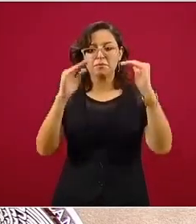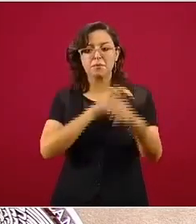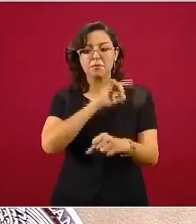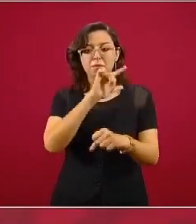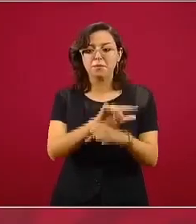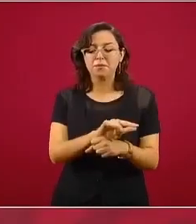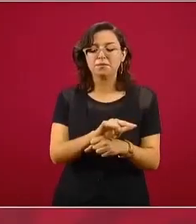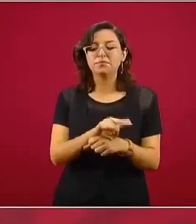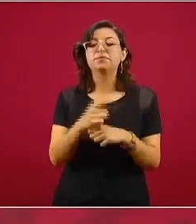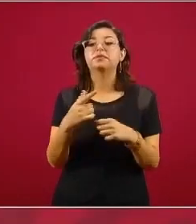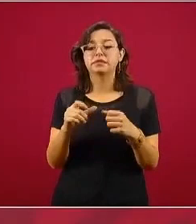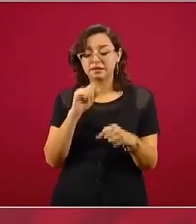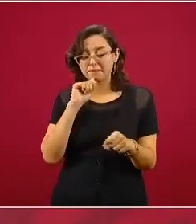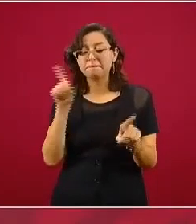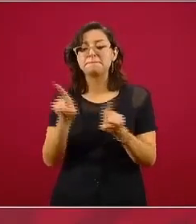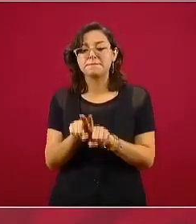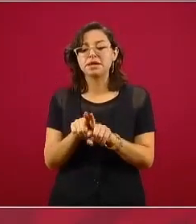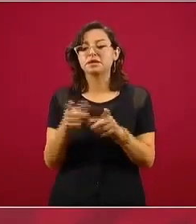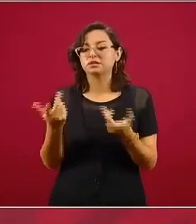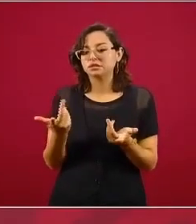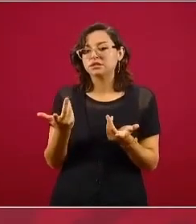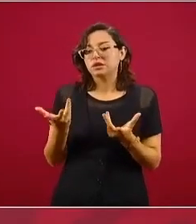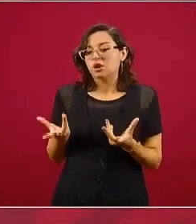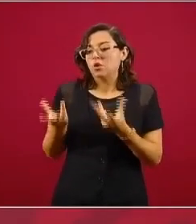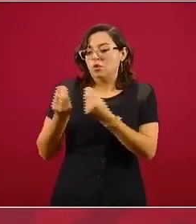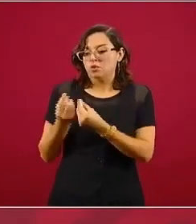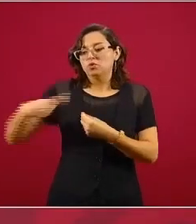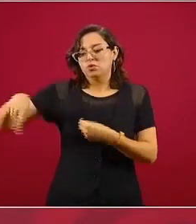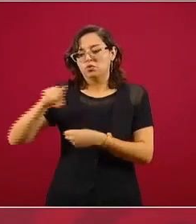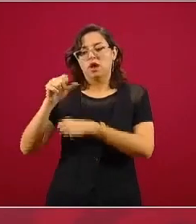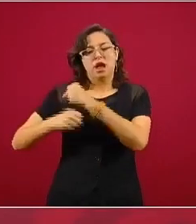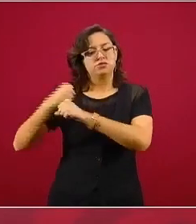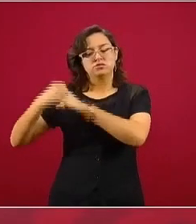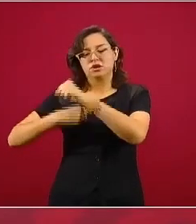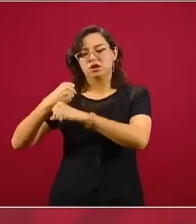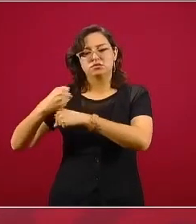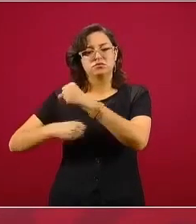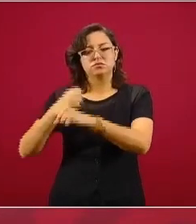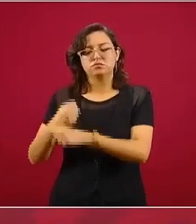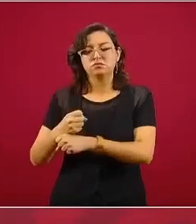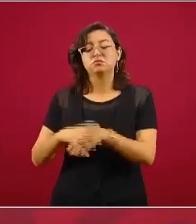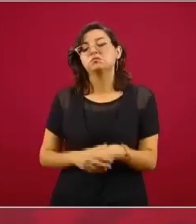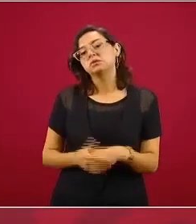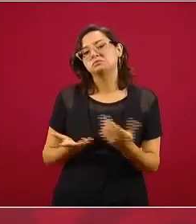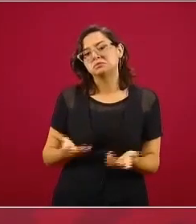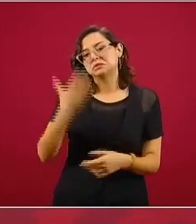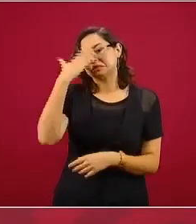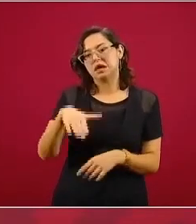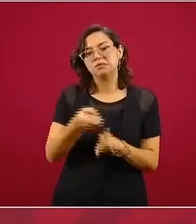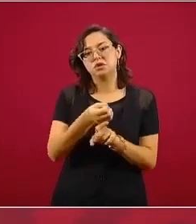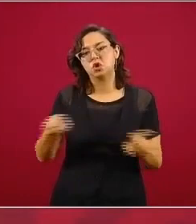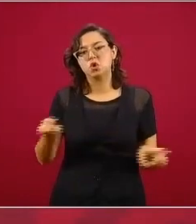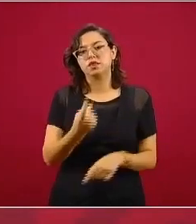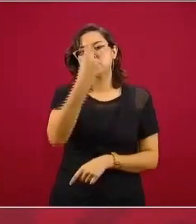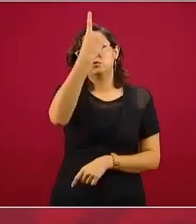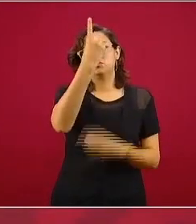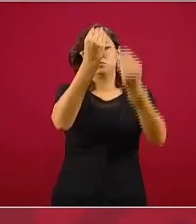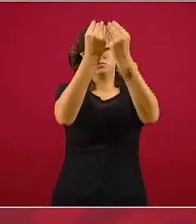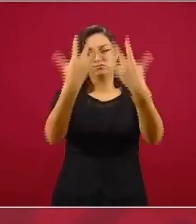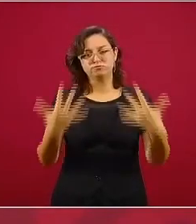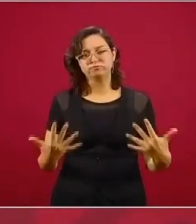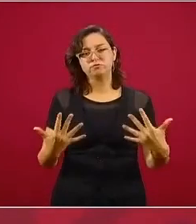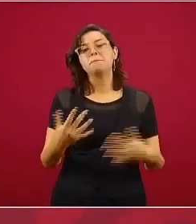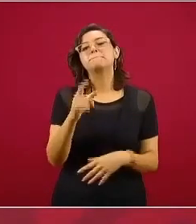que se requiere, sumado a los especialistas que tienen formación ya de muchos años. Y esto en una pirámide de 25 por